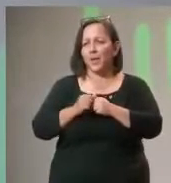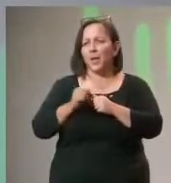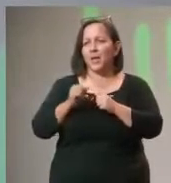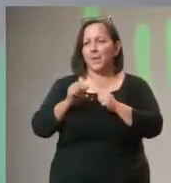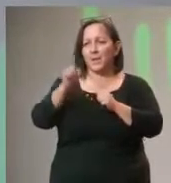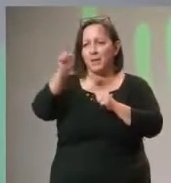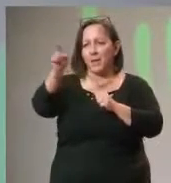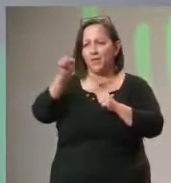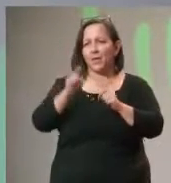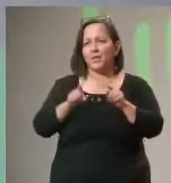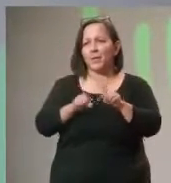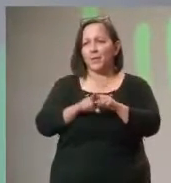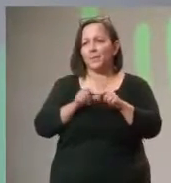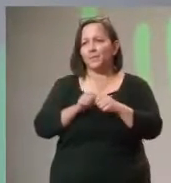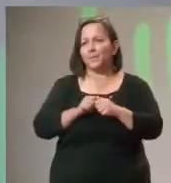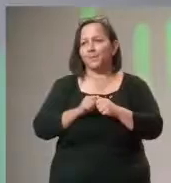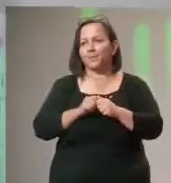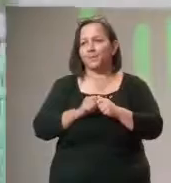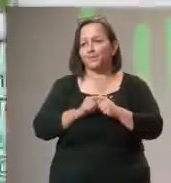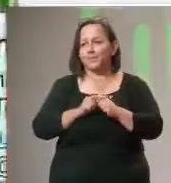frente.